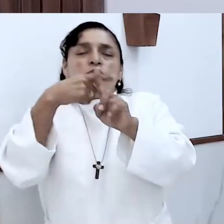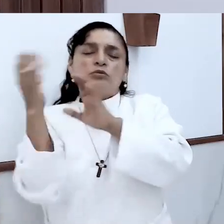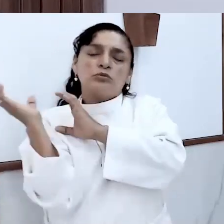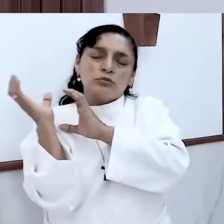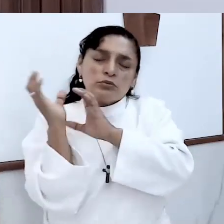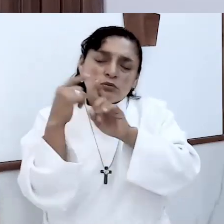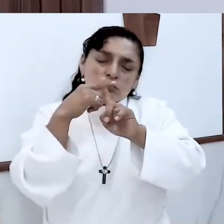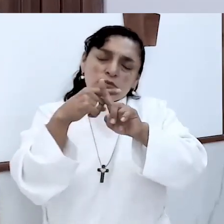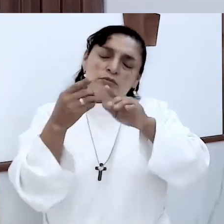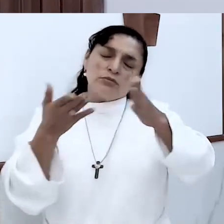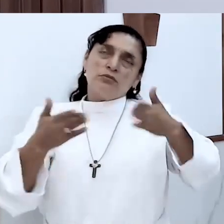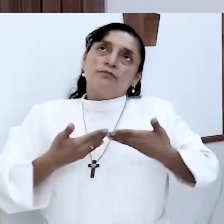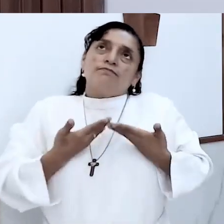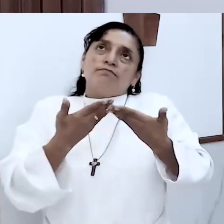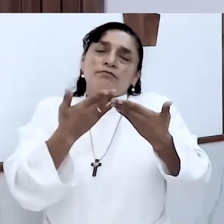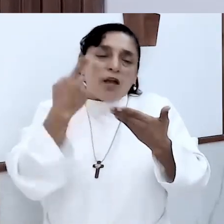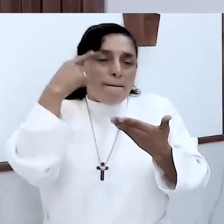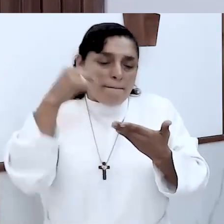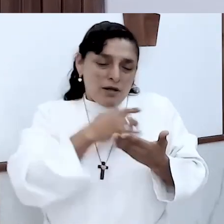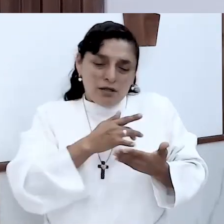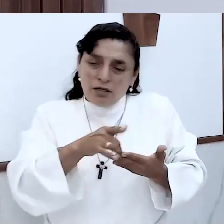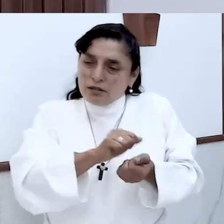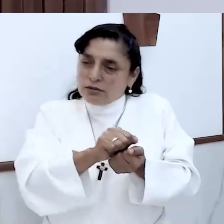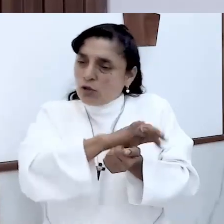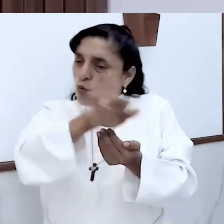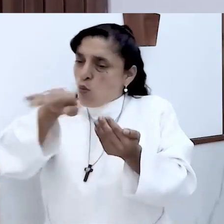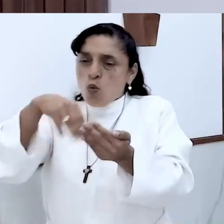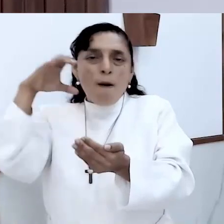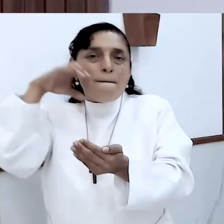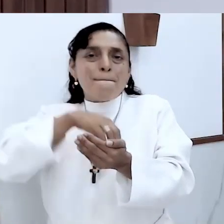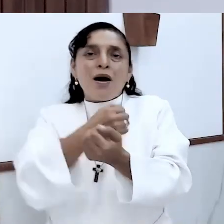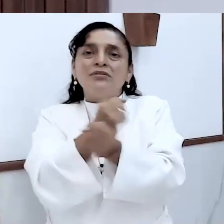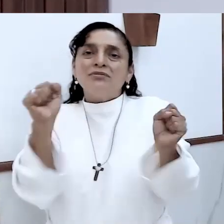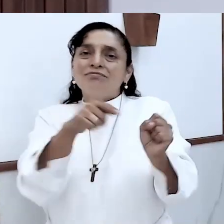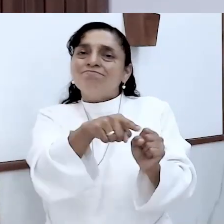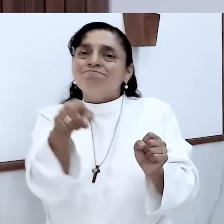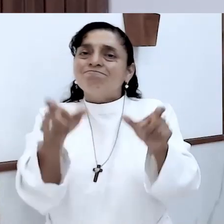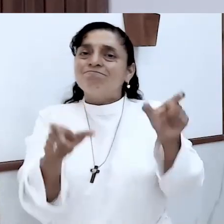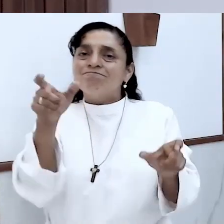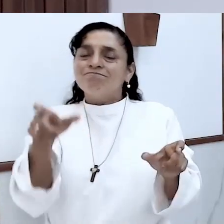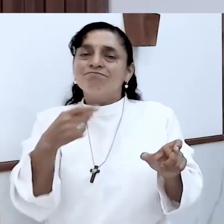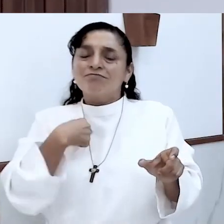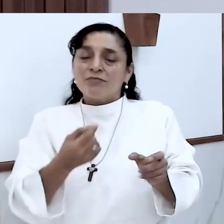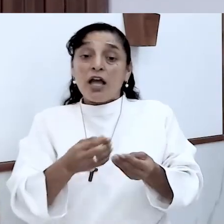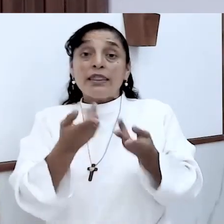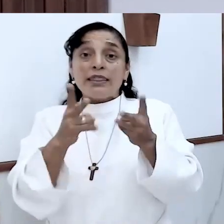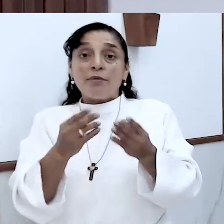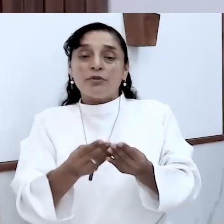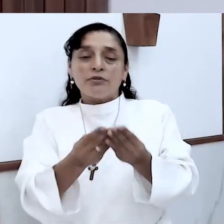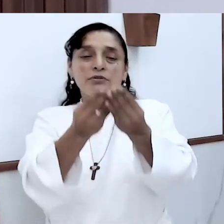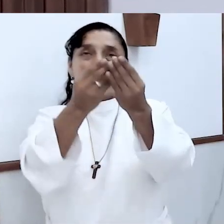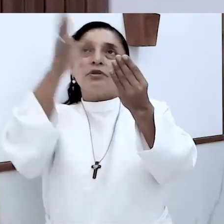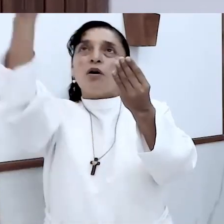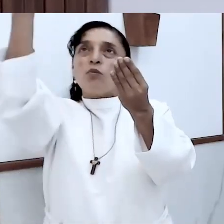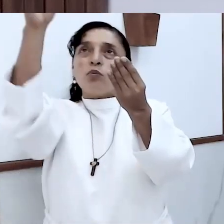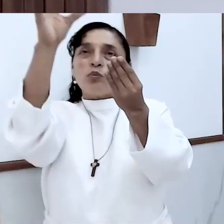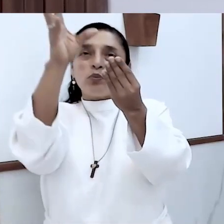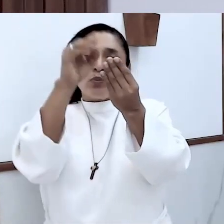salvación, pero ese Cordero también que se hace comida, que se hace alimento. Por eso esa doble dimensión de la